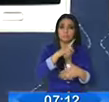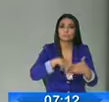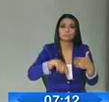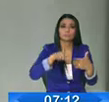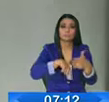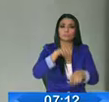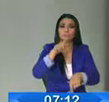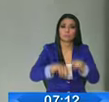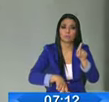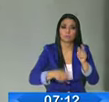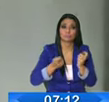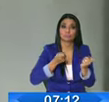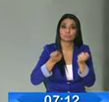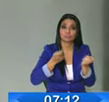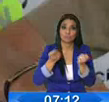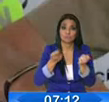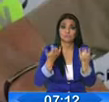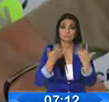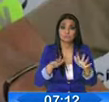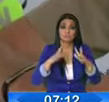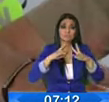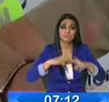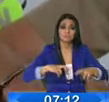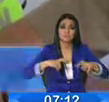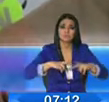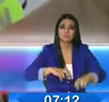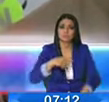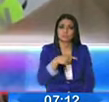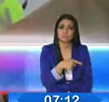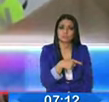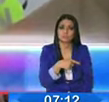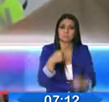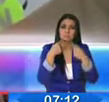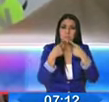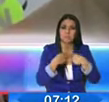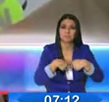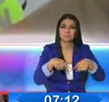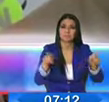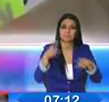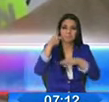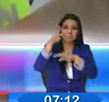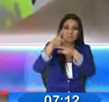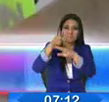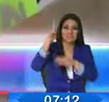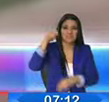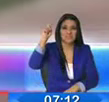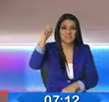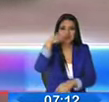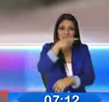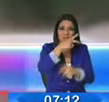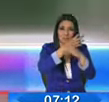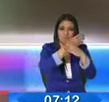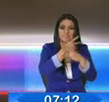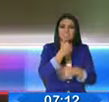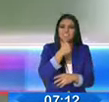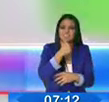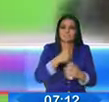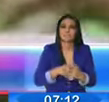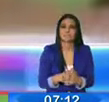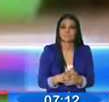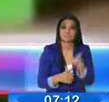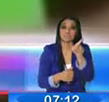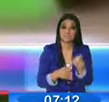rehabilitación se están haciendo las investigaciones pertinentes acerca de los mensajes que salieron de una de las celdas quien revisó el vídeo